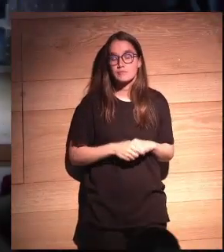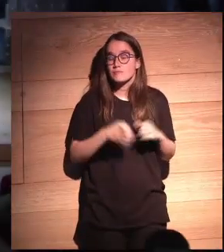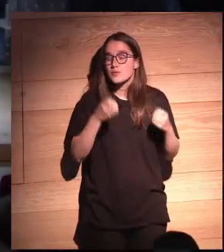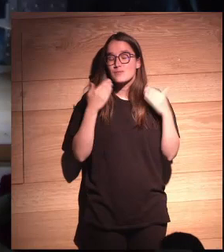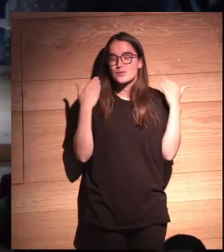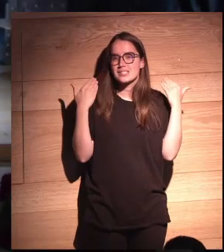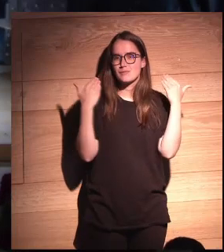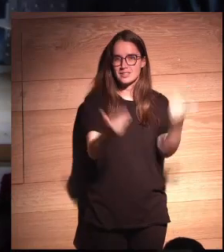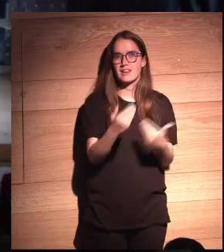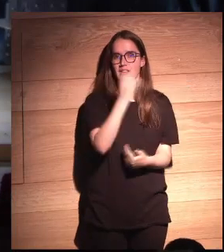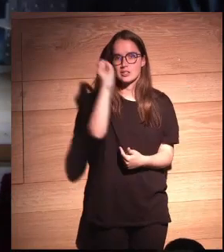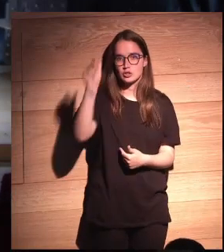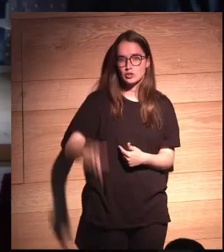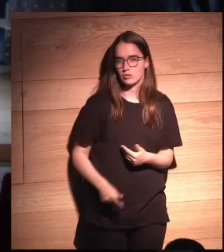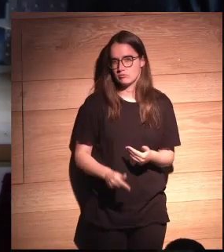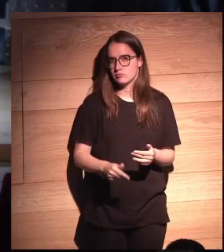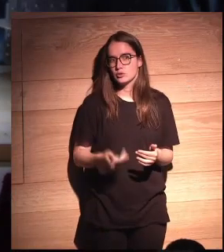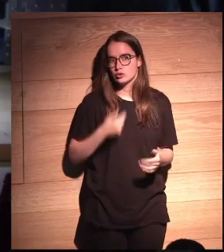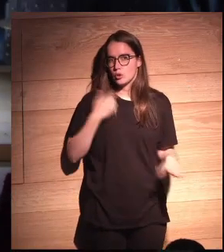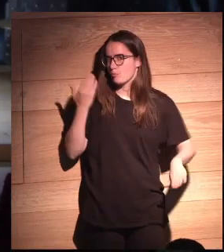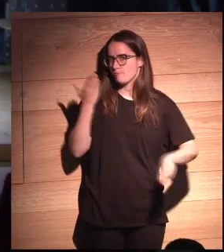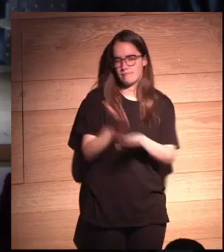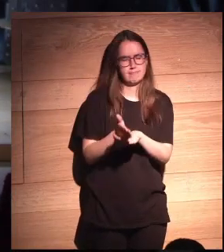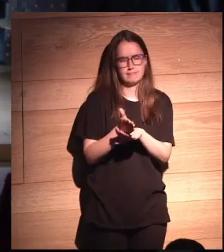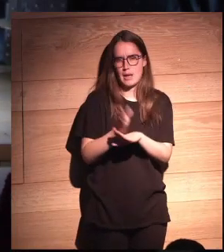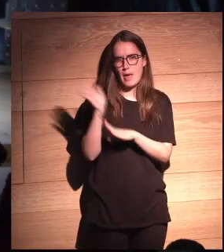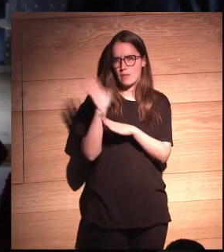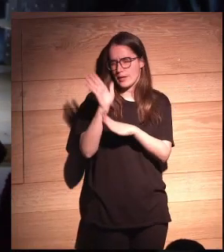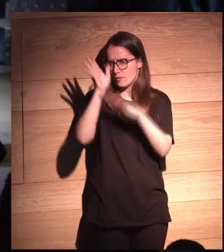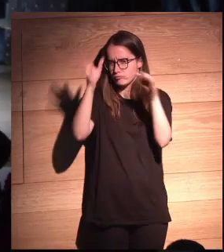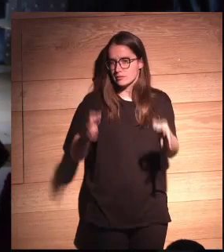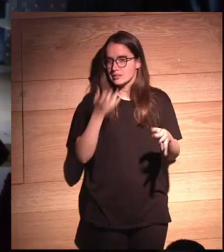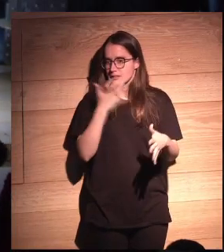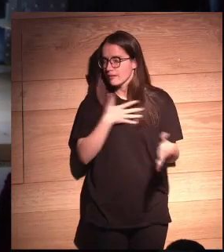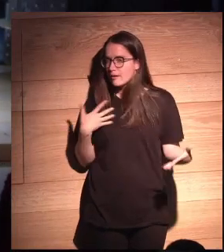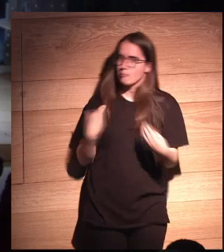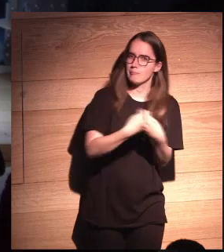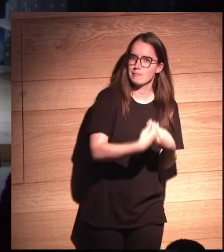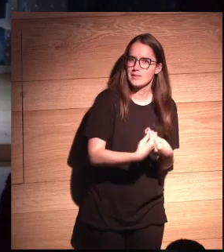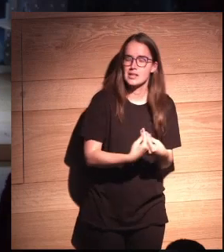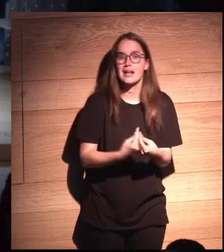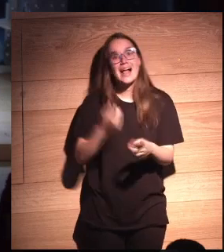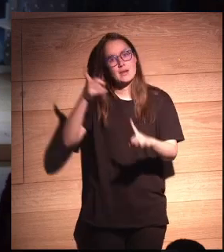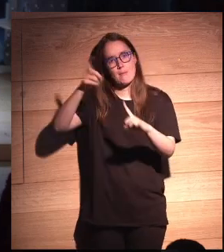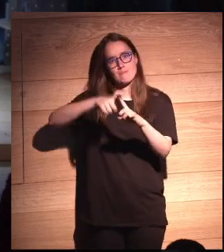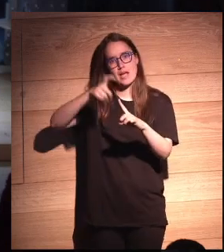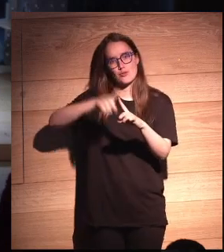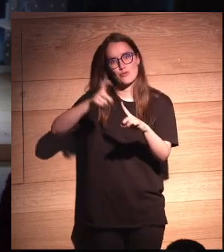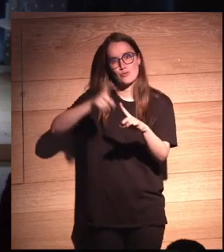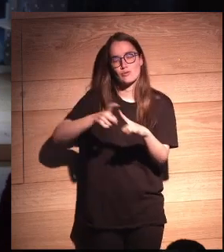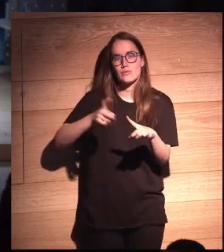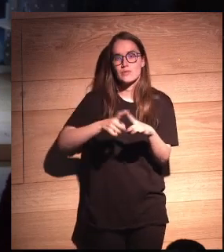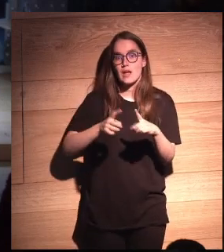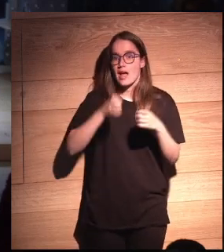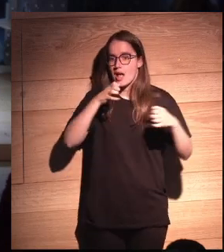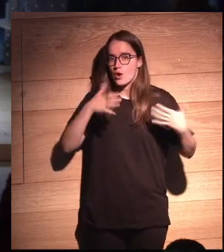Pues muchísimas gracias, John. Definitivamente yo voy a ir a ver la peli, así que quien quiera venirse, pues en mayo. Y